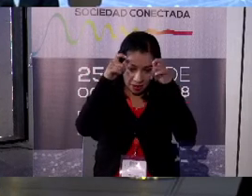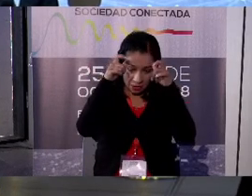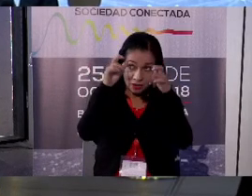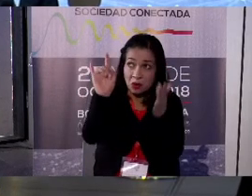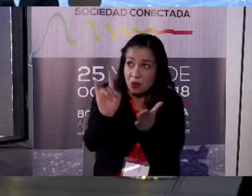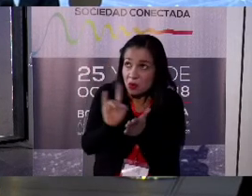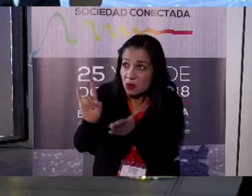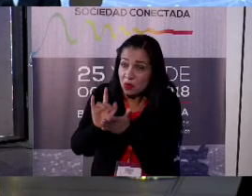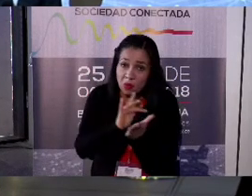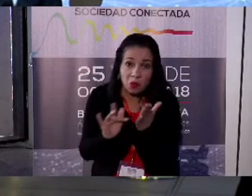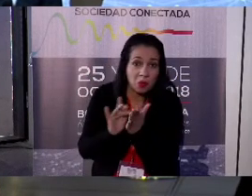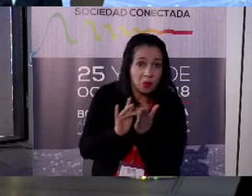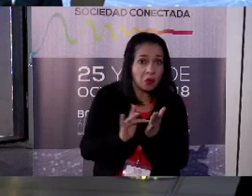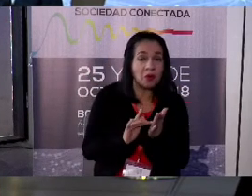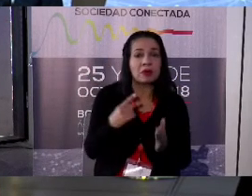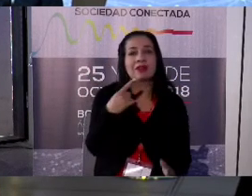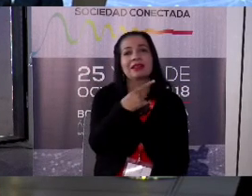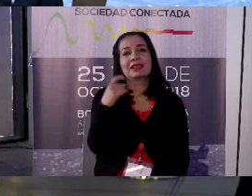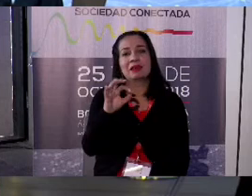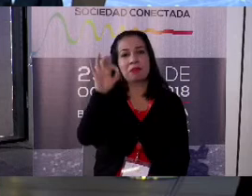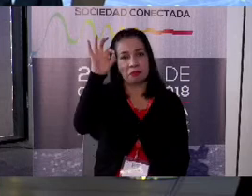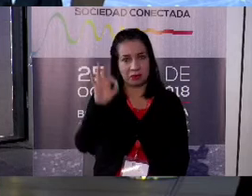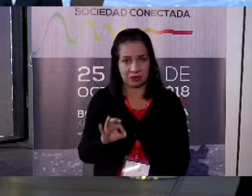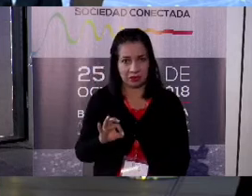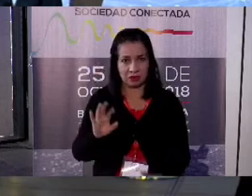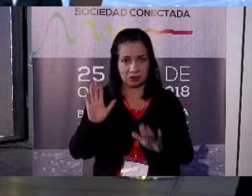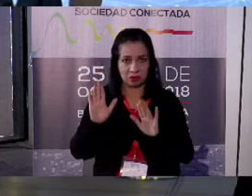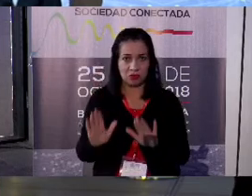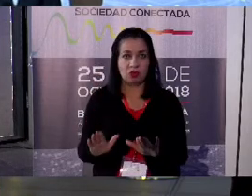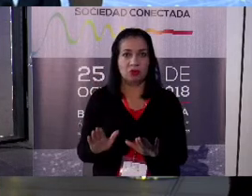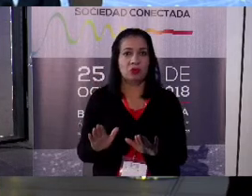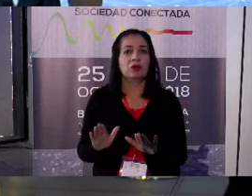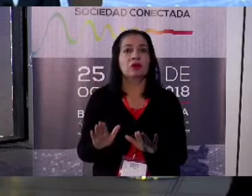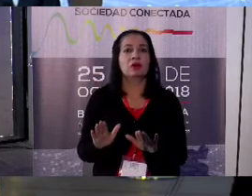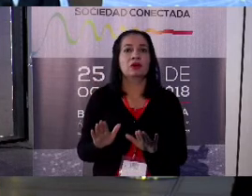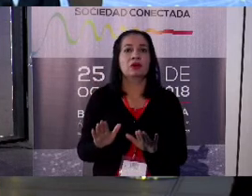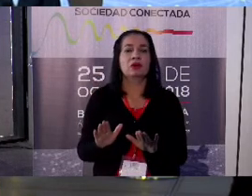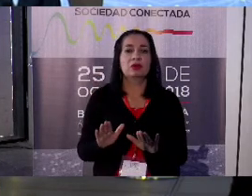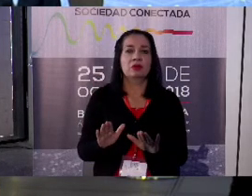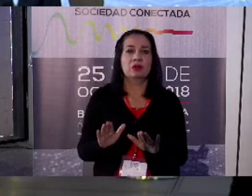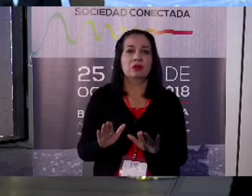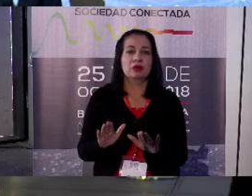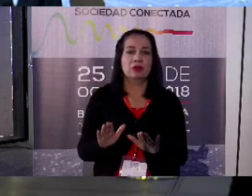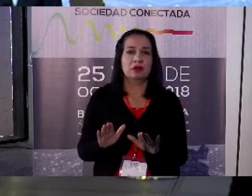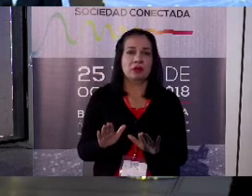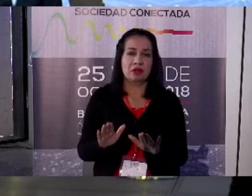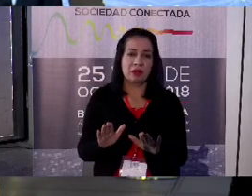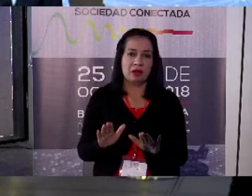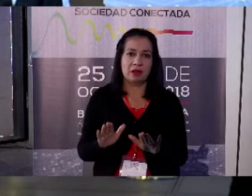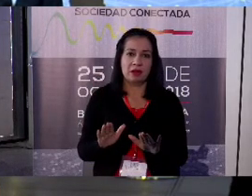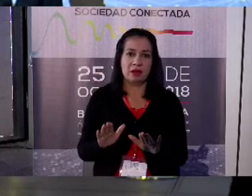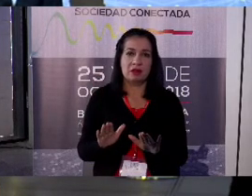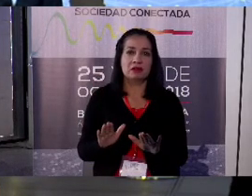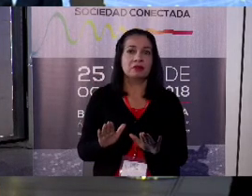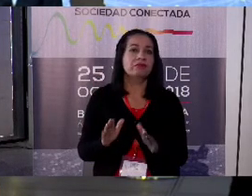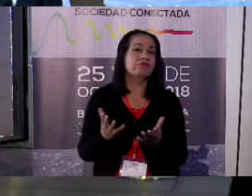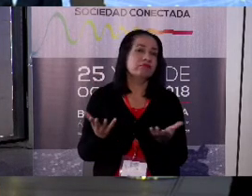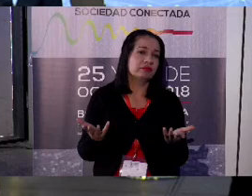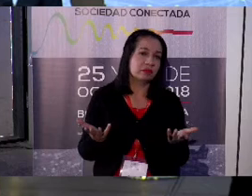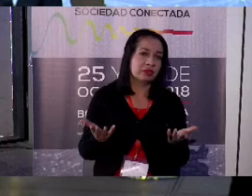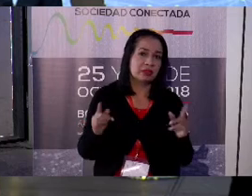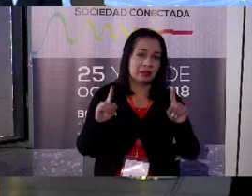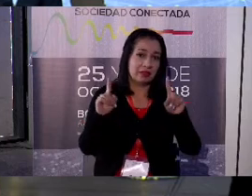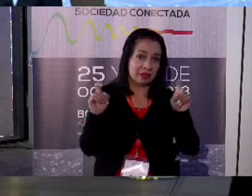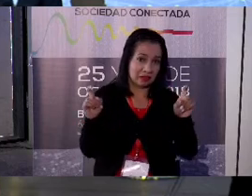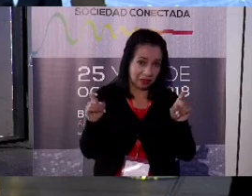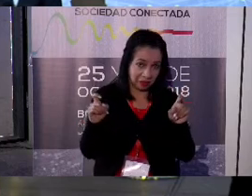e tenemos el 100% del eh ganado bobino con por el tema